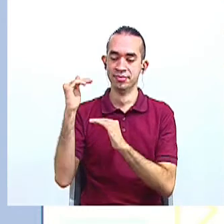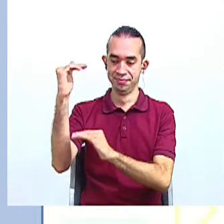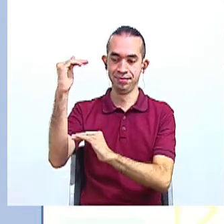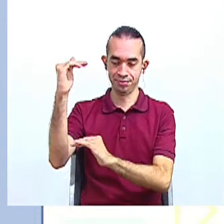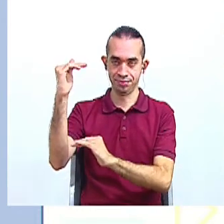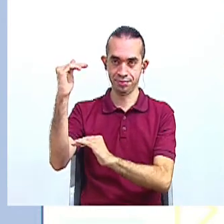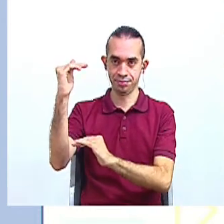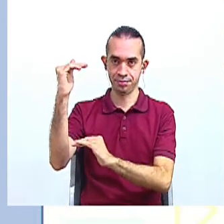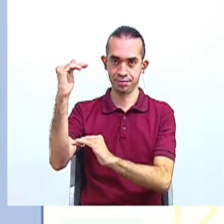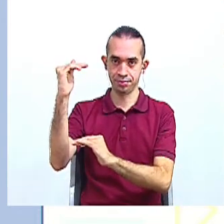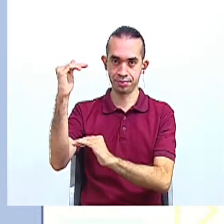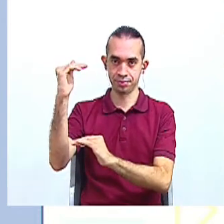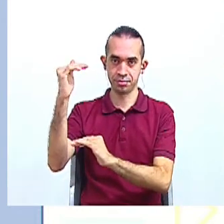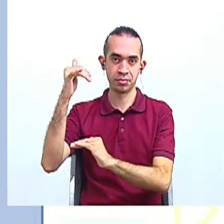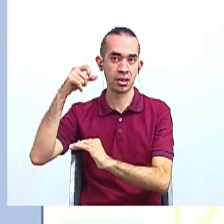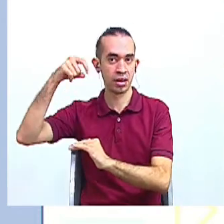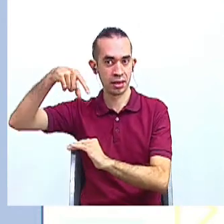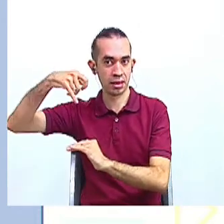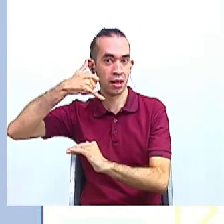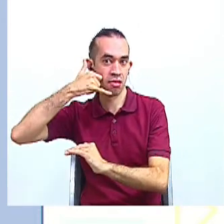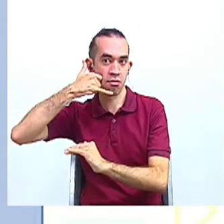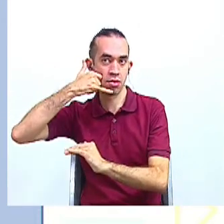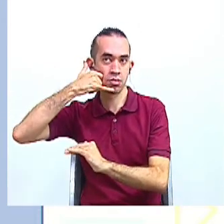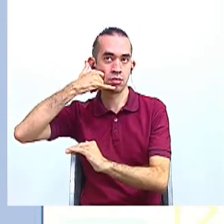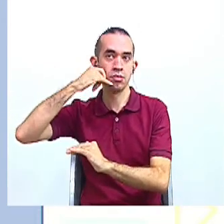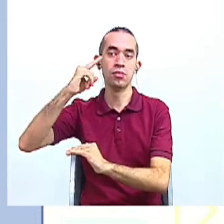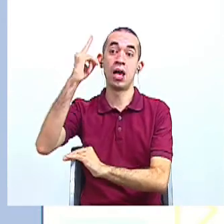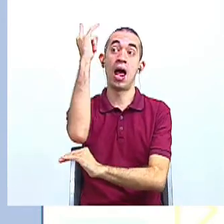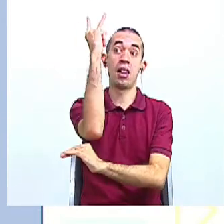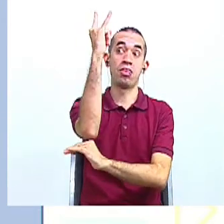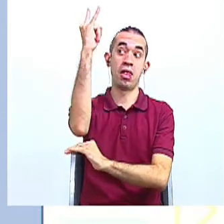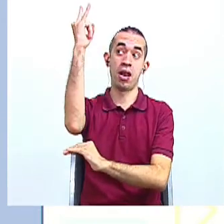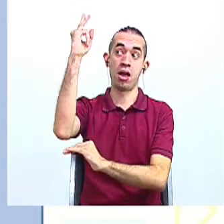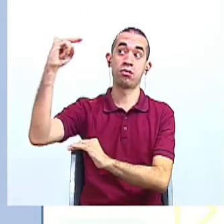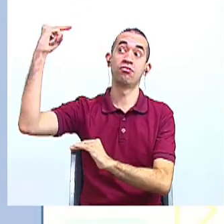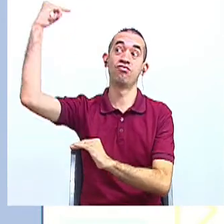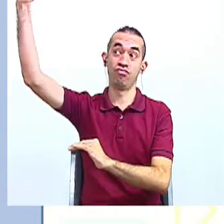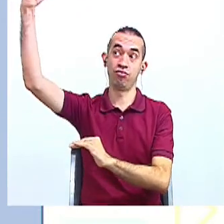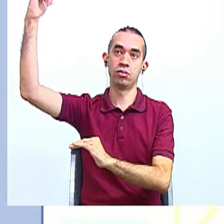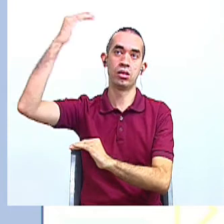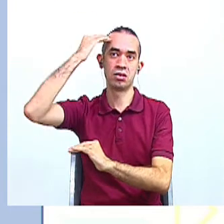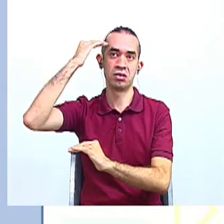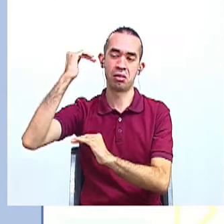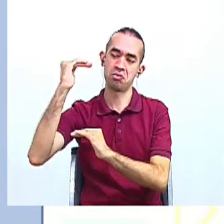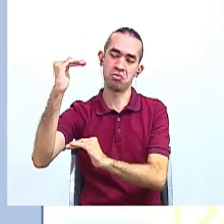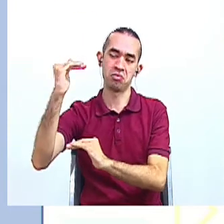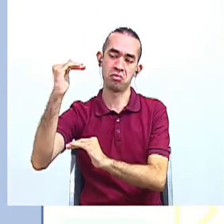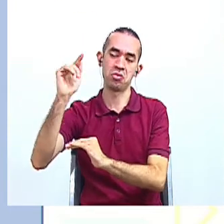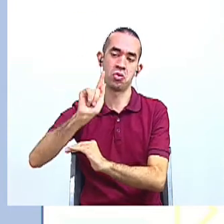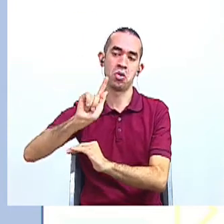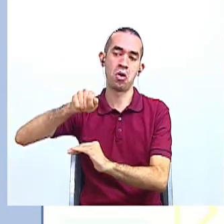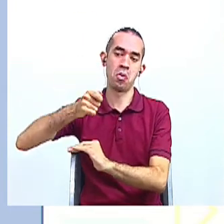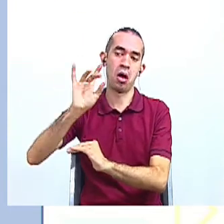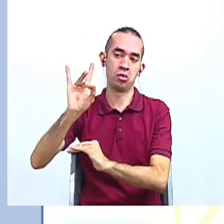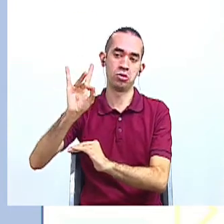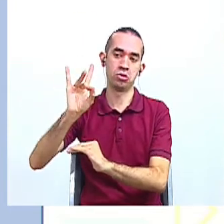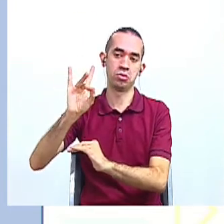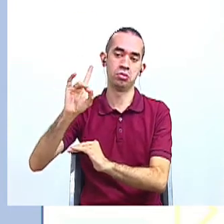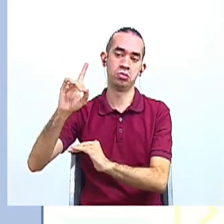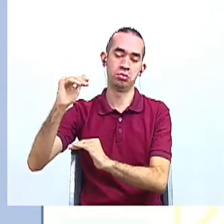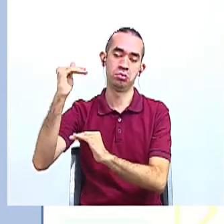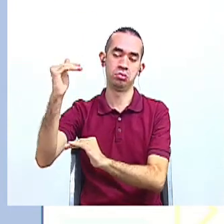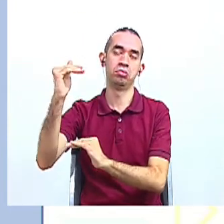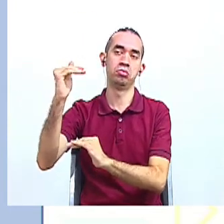teléfono hasta la antena. Si conocemos que la cabina telefónica tiene